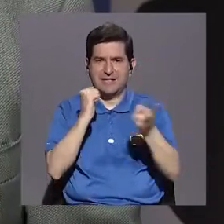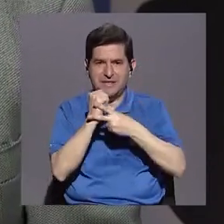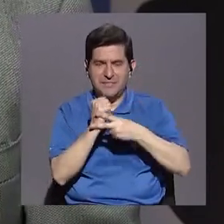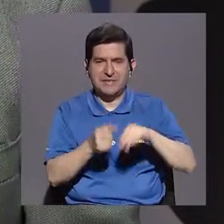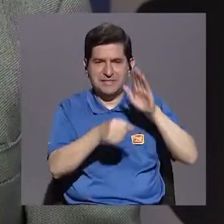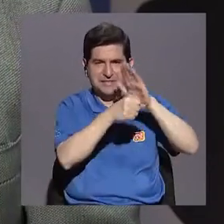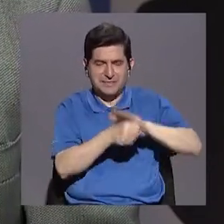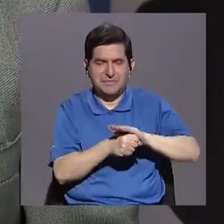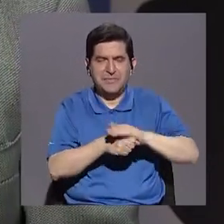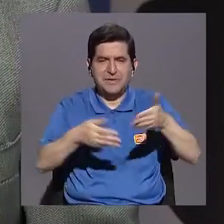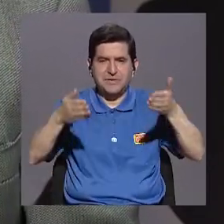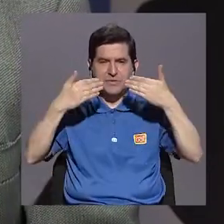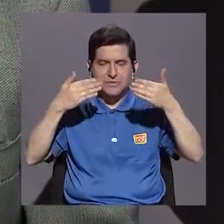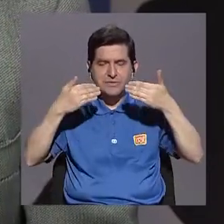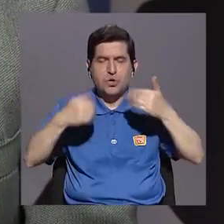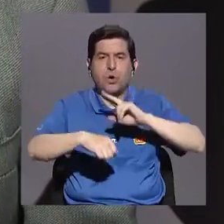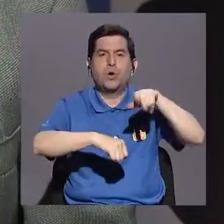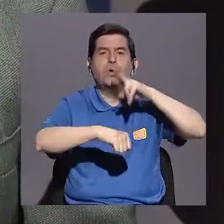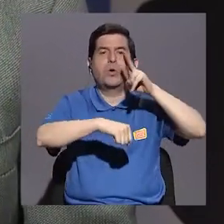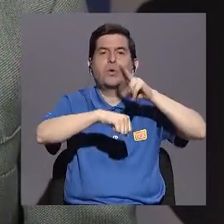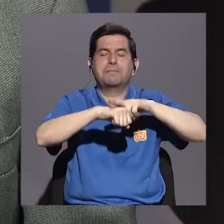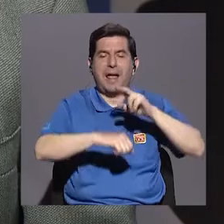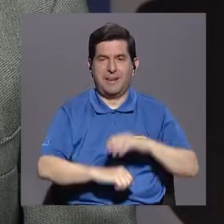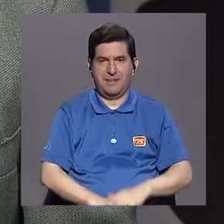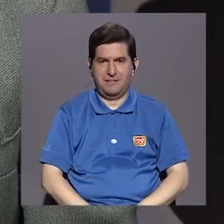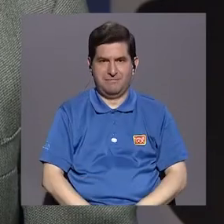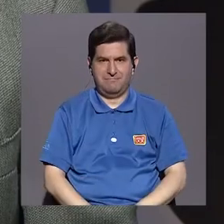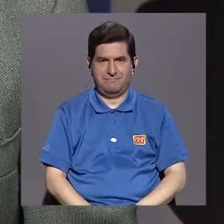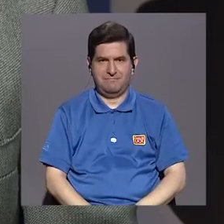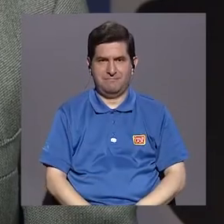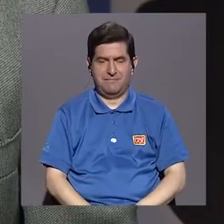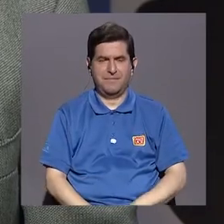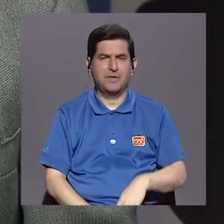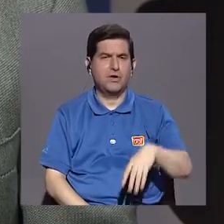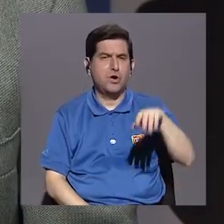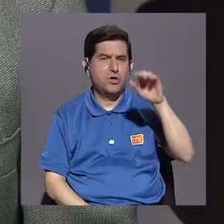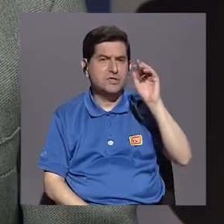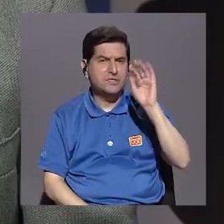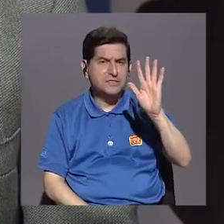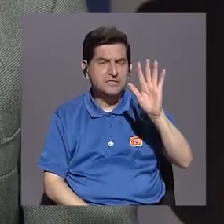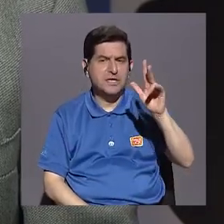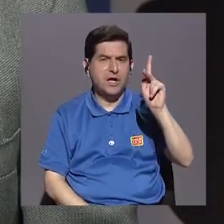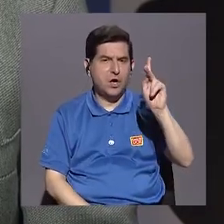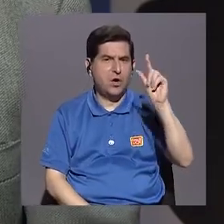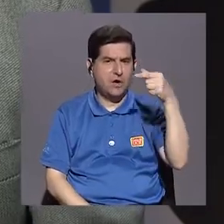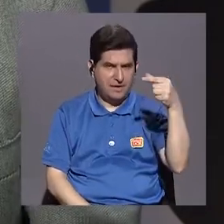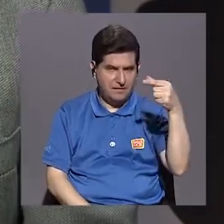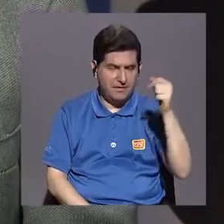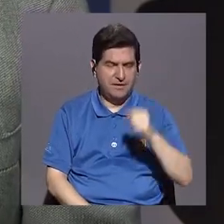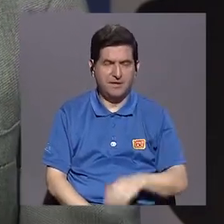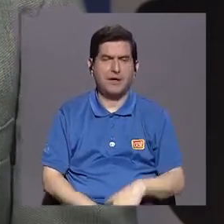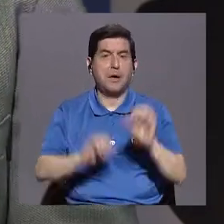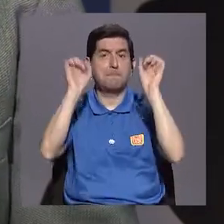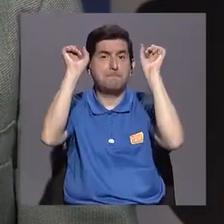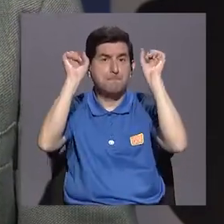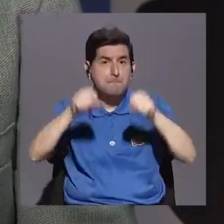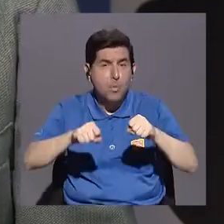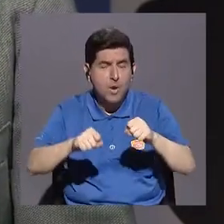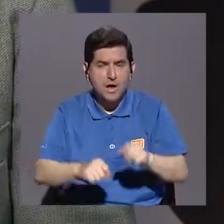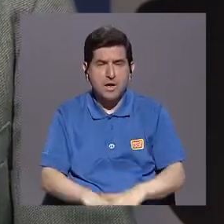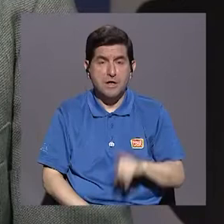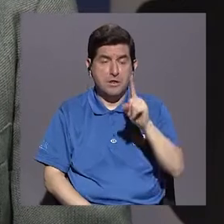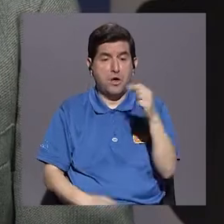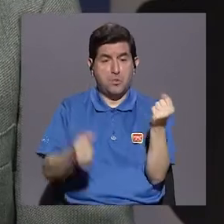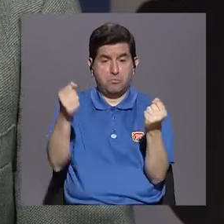normal y con esos cinco kilogramos pues puede haber un